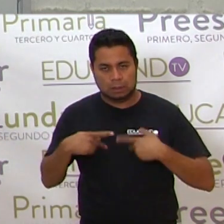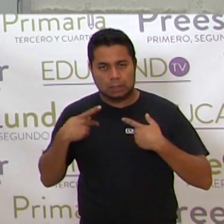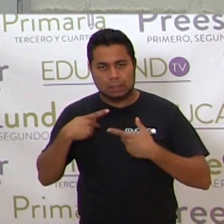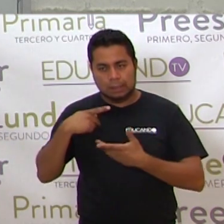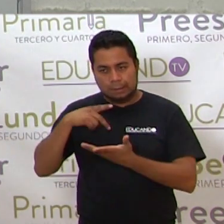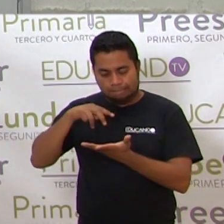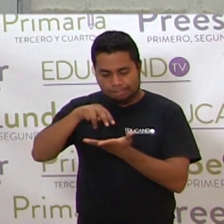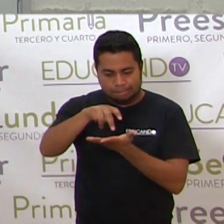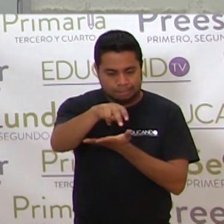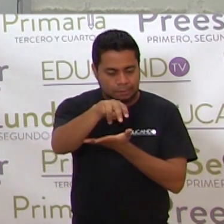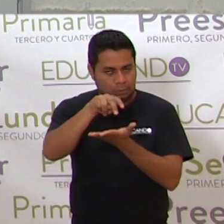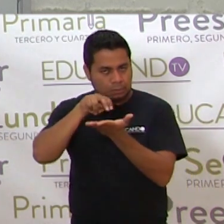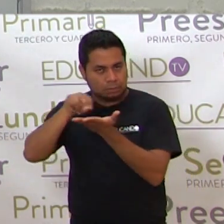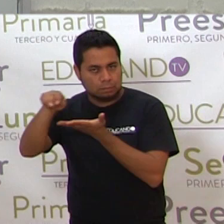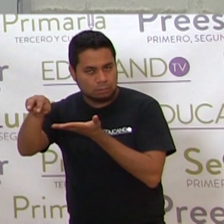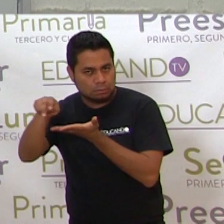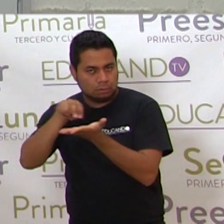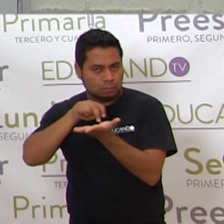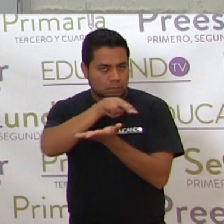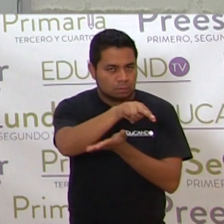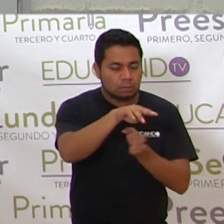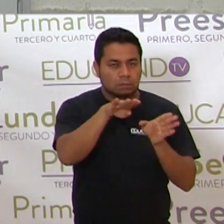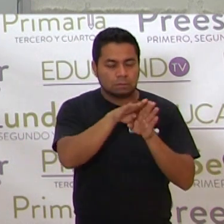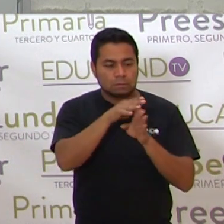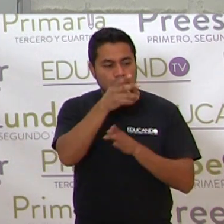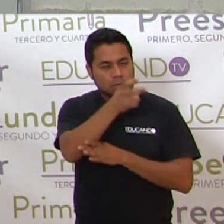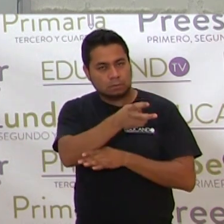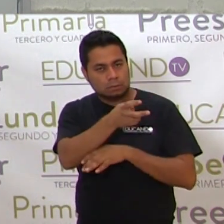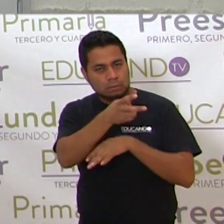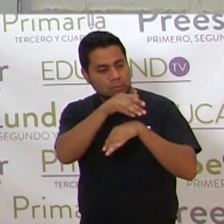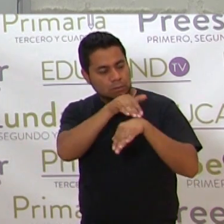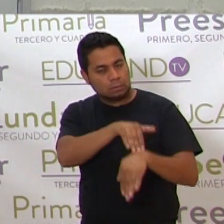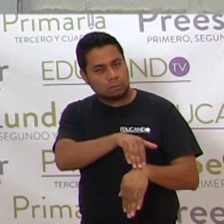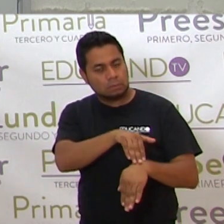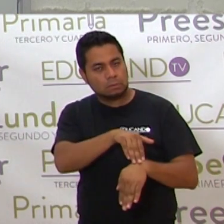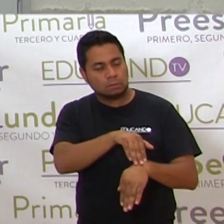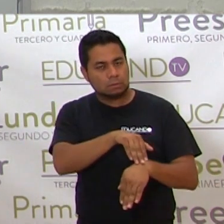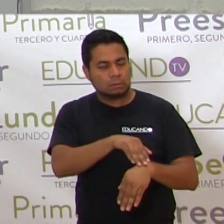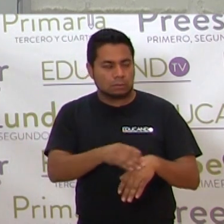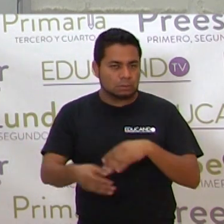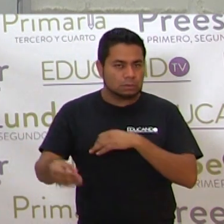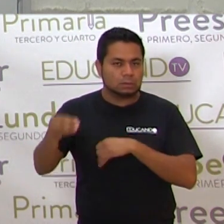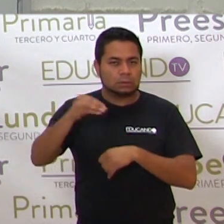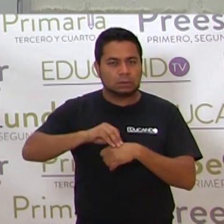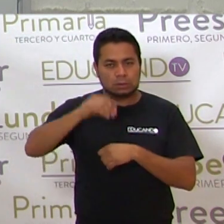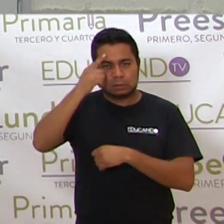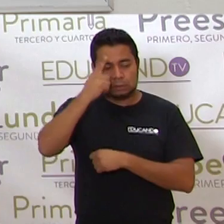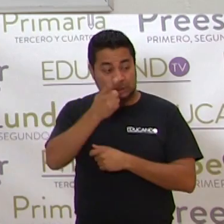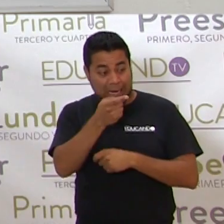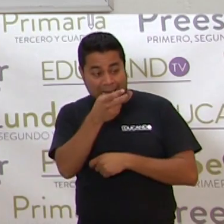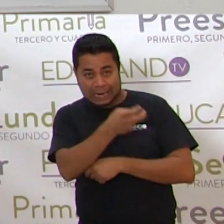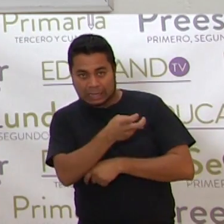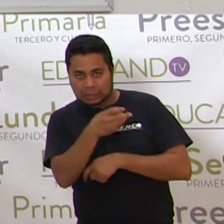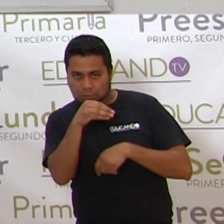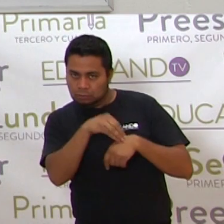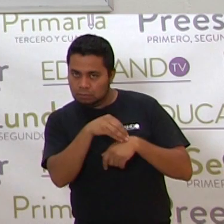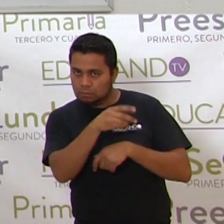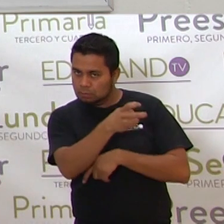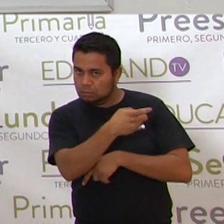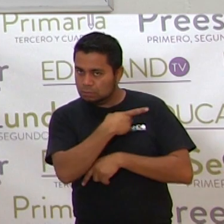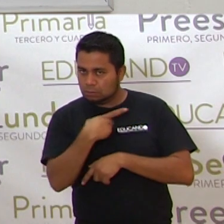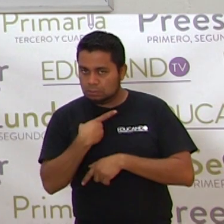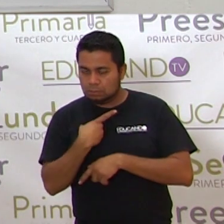los personajes. Y esta indicación va a reflejarse en esta parte. Bien.